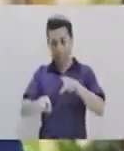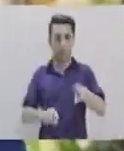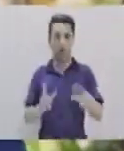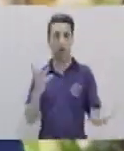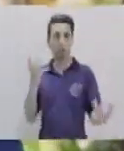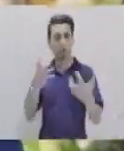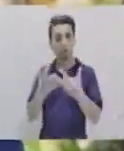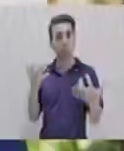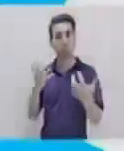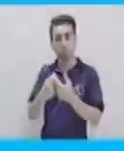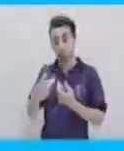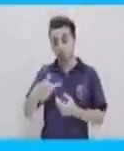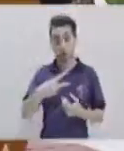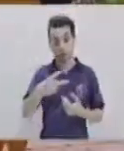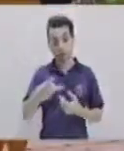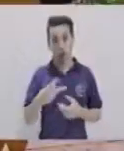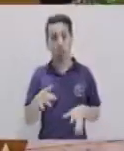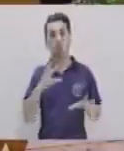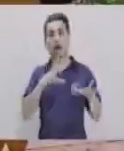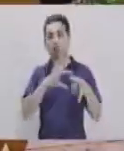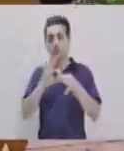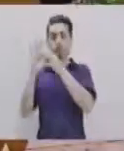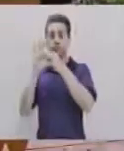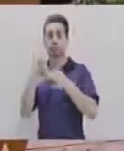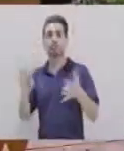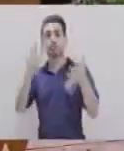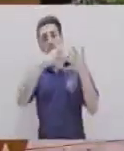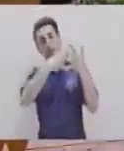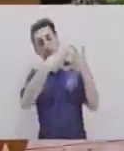juntos saldremos adelante.